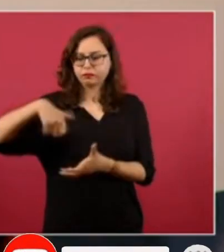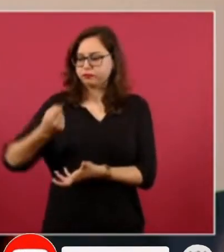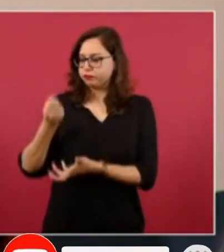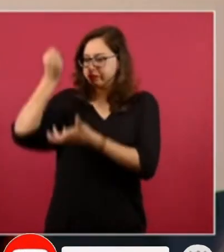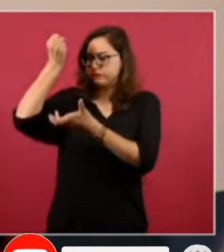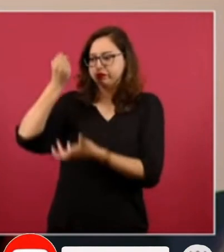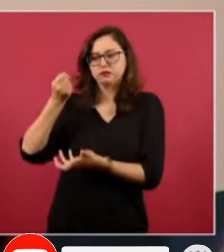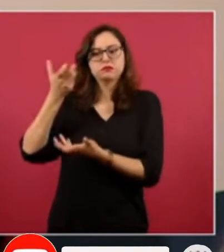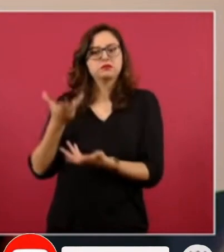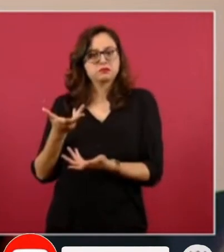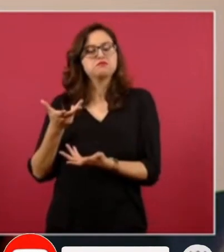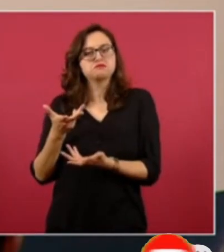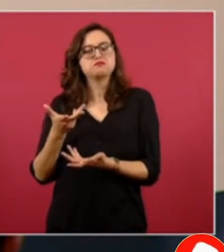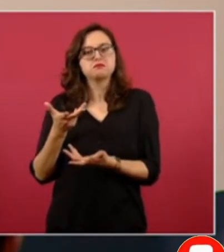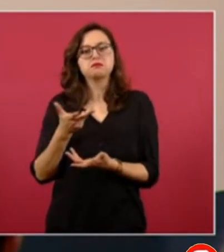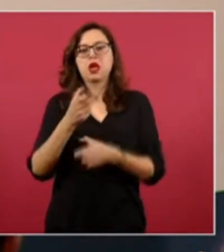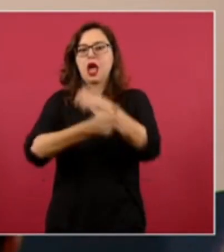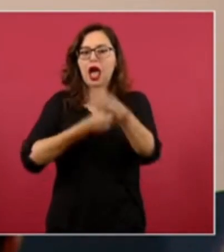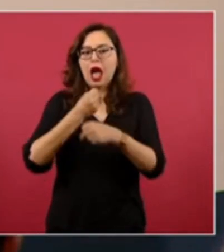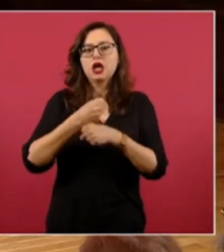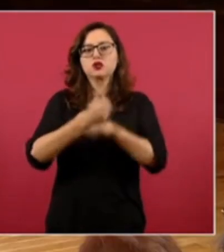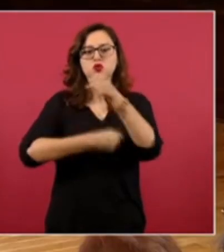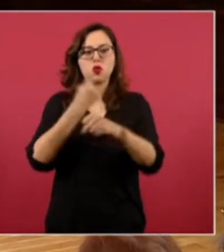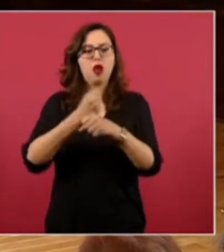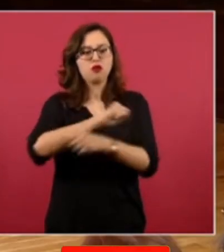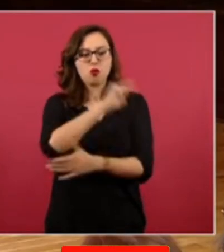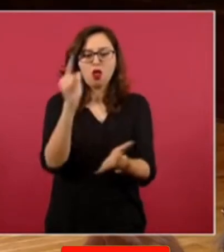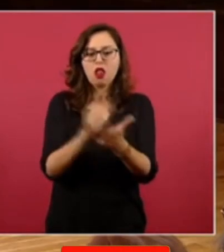con año y esto nos da